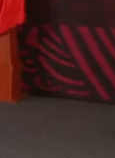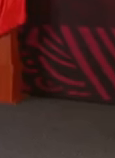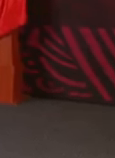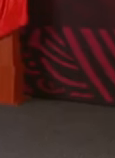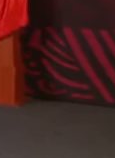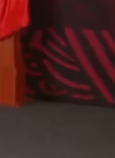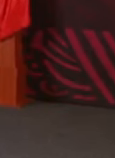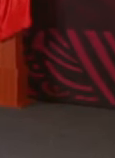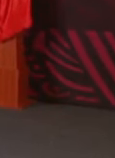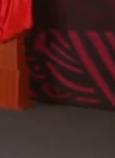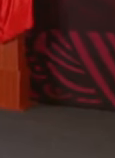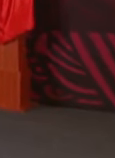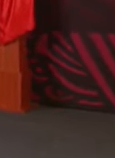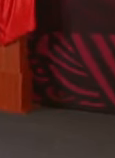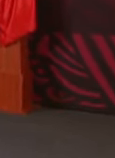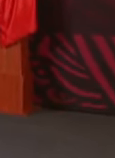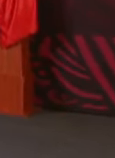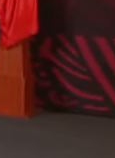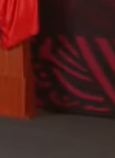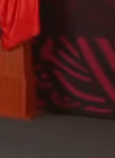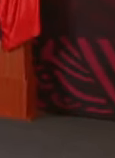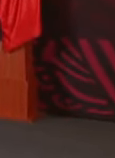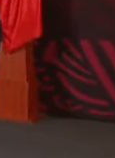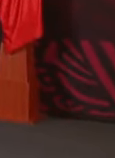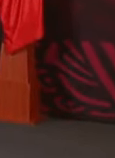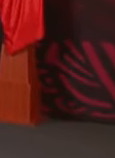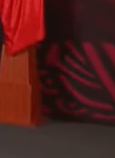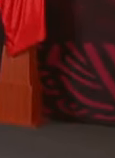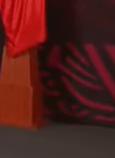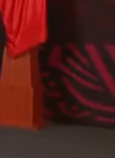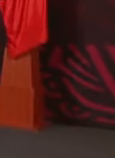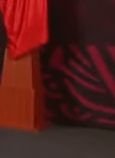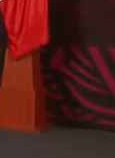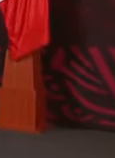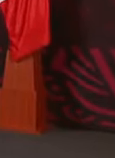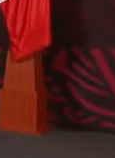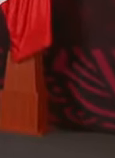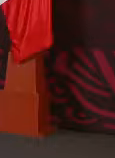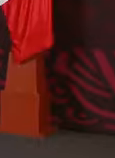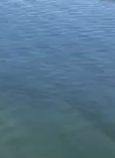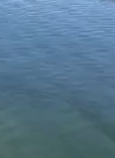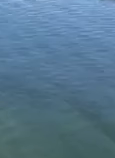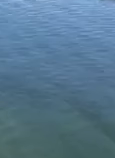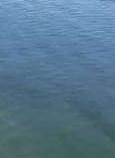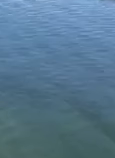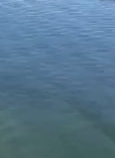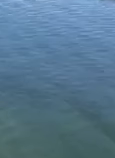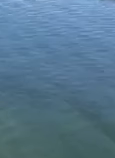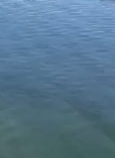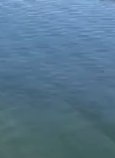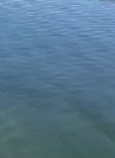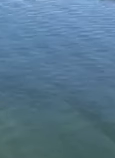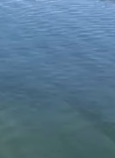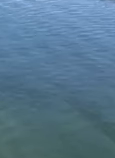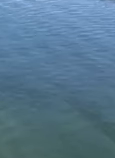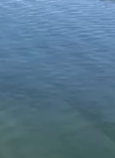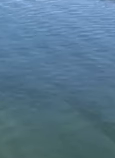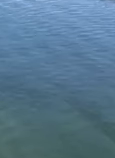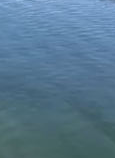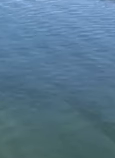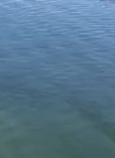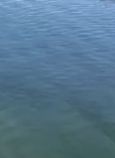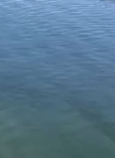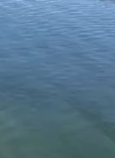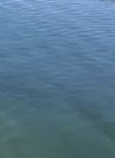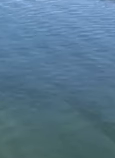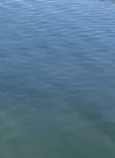porque esta es la parte del Boulevard Colosio, pero del otro lado, a ver si está, para que vean la zona hotelera